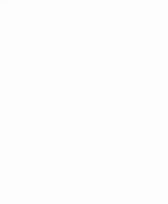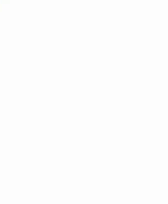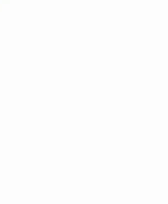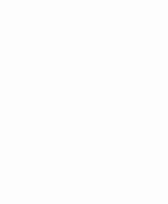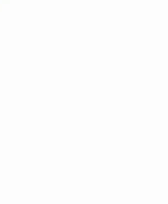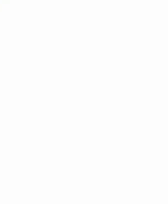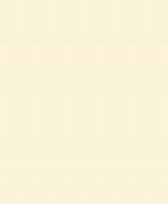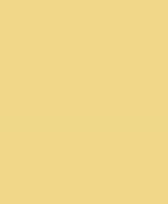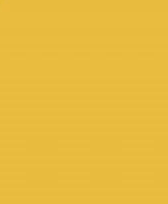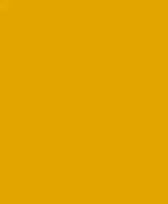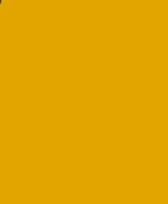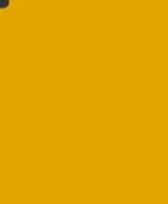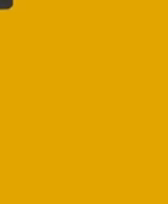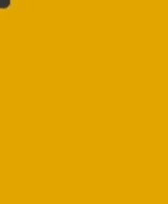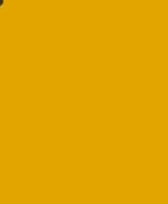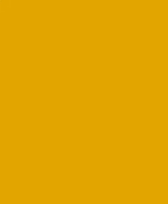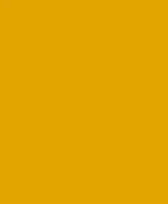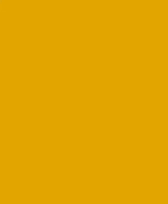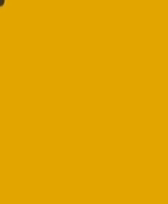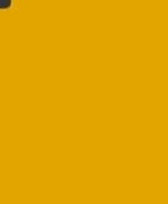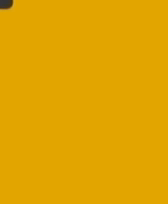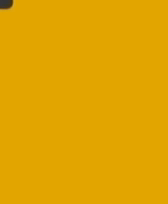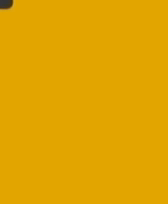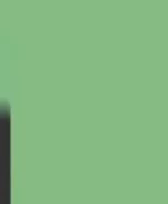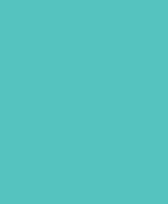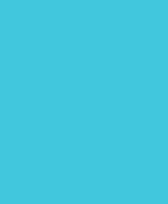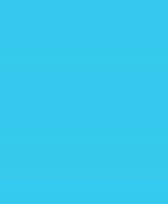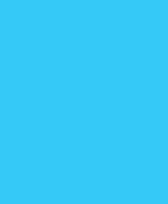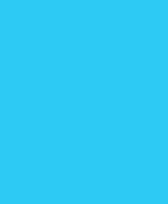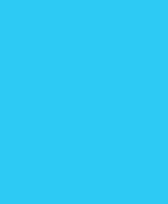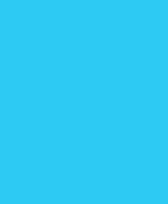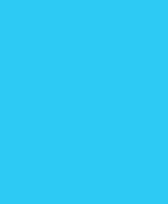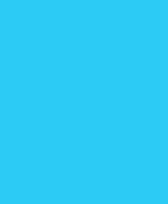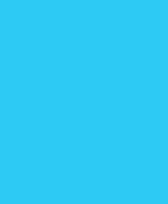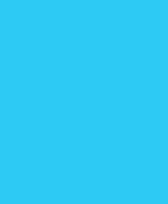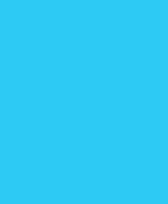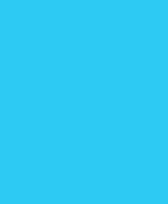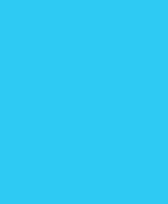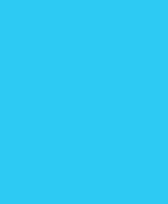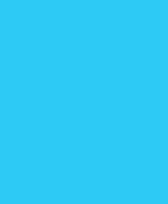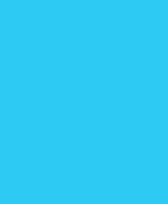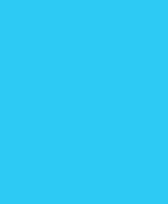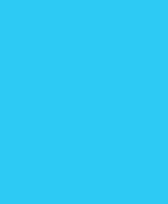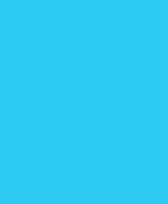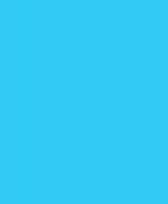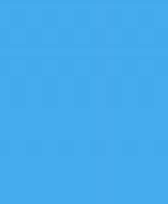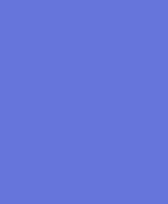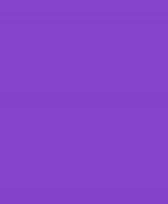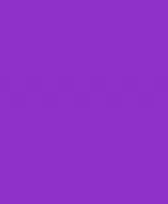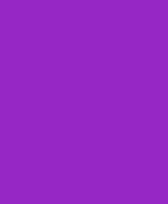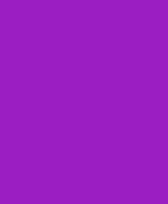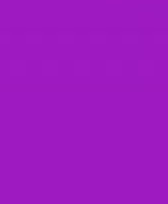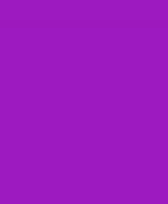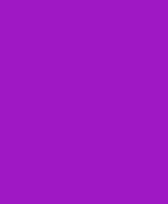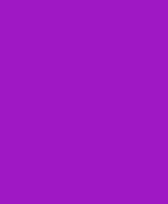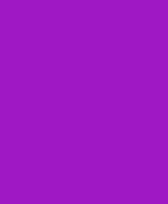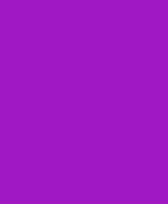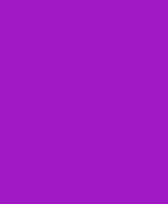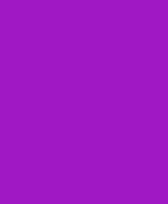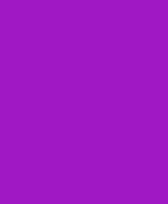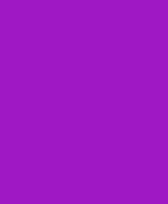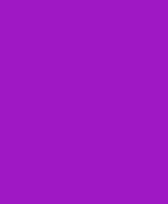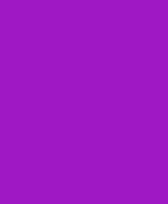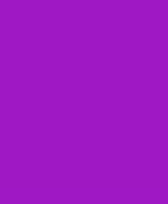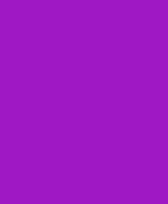hay fiestas. ¡Oh, pero qué sucede! Este es el mejor festejo que puede tener un niño. Él está